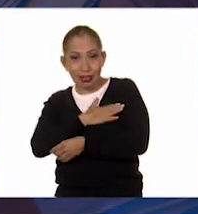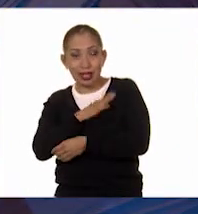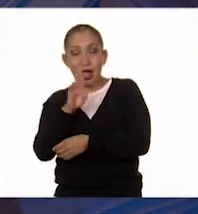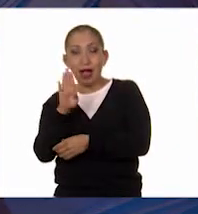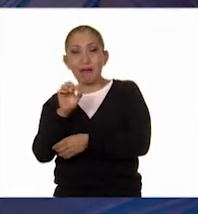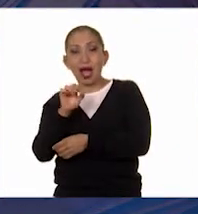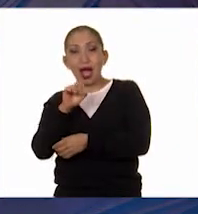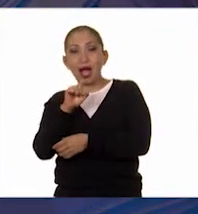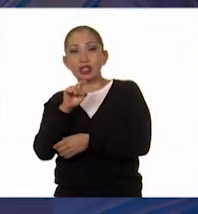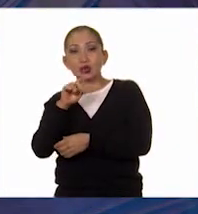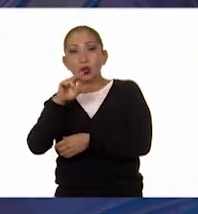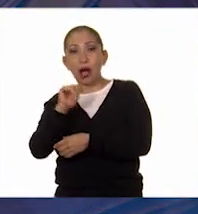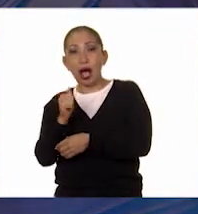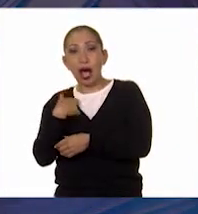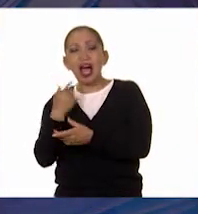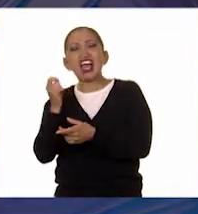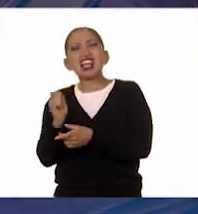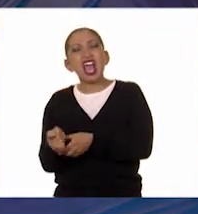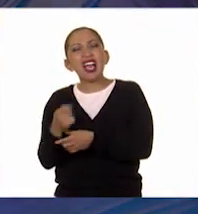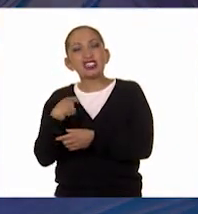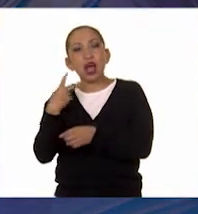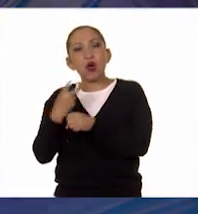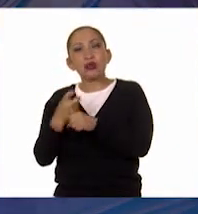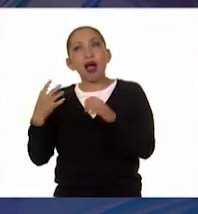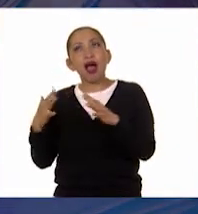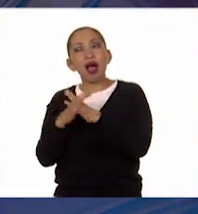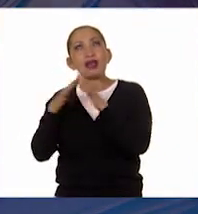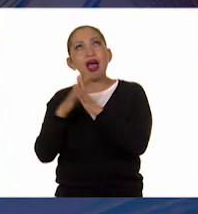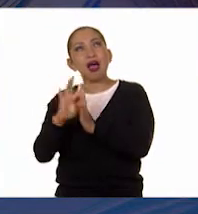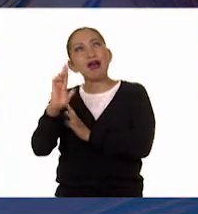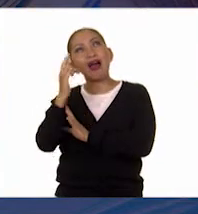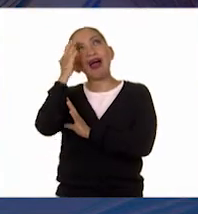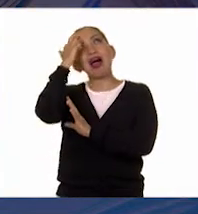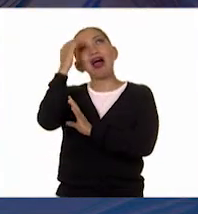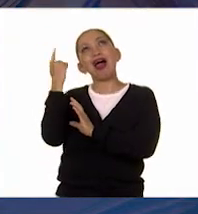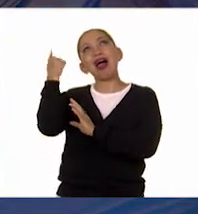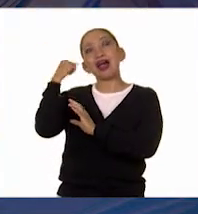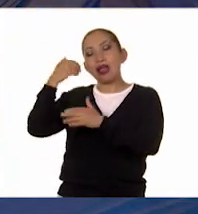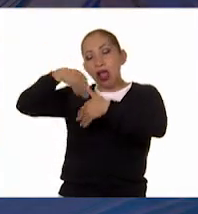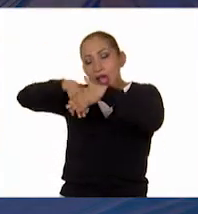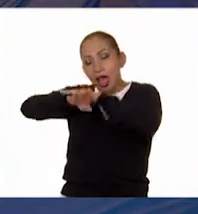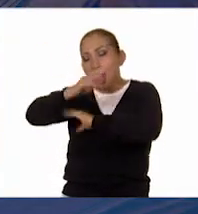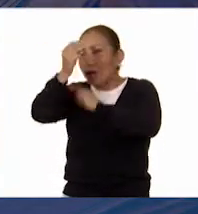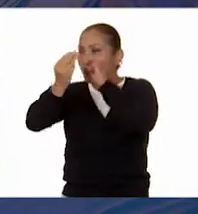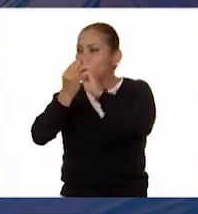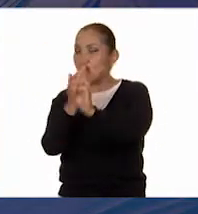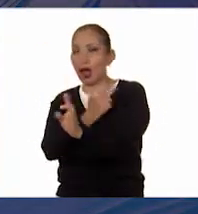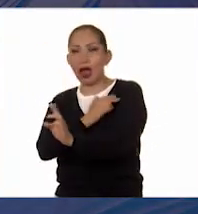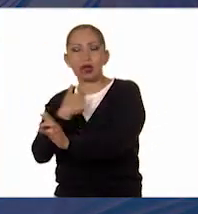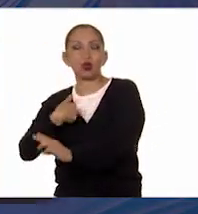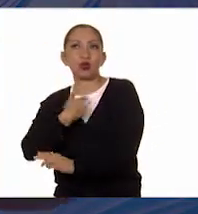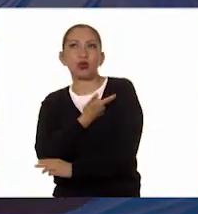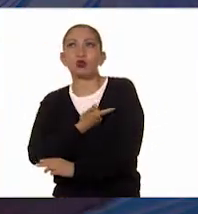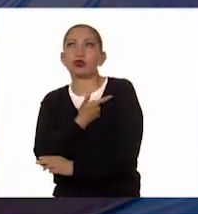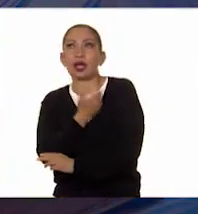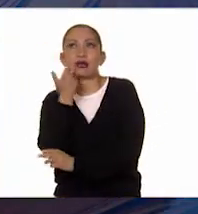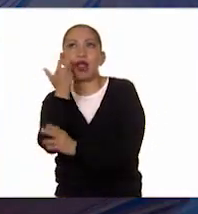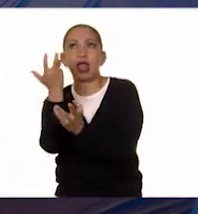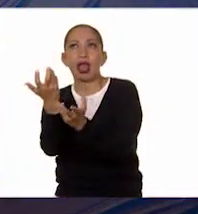Bazooka, relatos de la Segunda Guerra Mundial que idealizaban las batallas y te permitían entrar en el mundo heroico que te gustaría haber